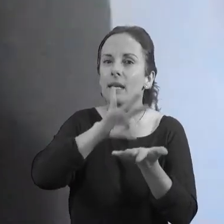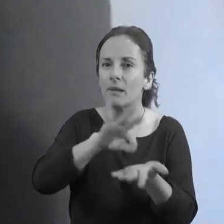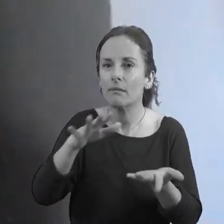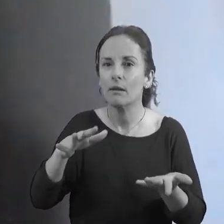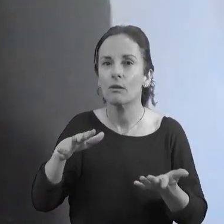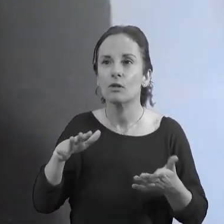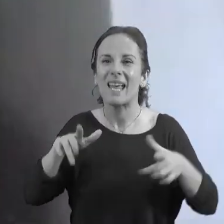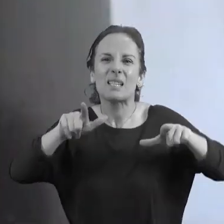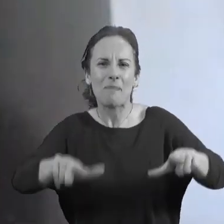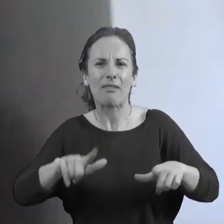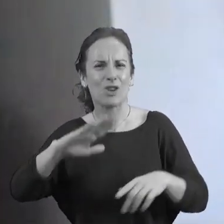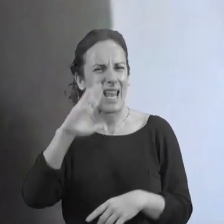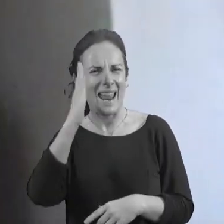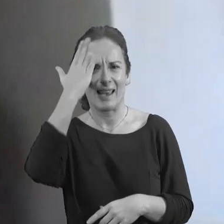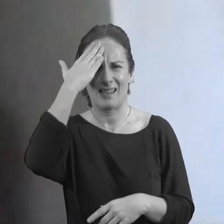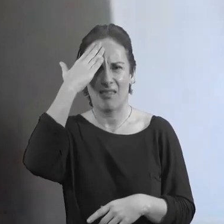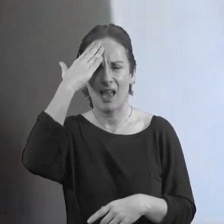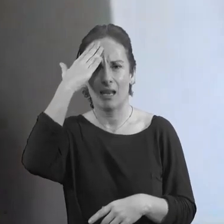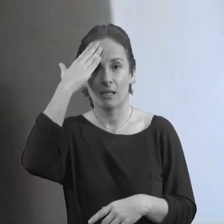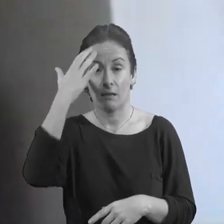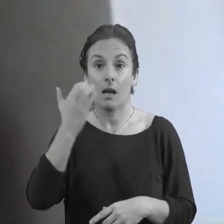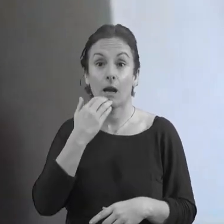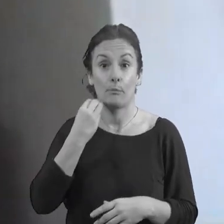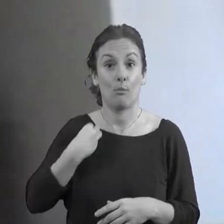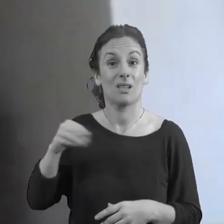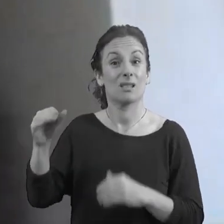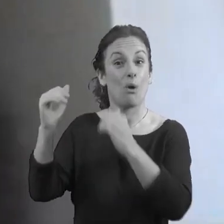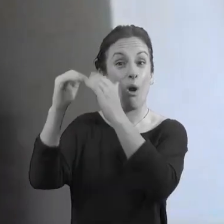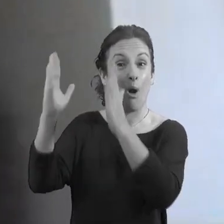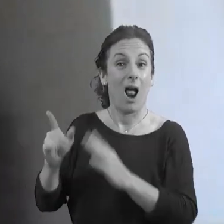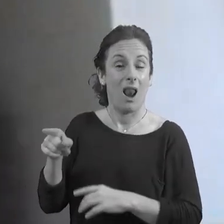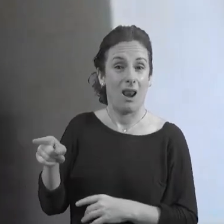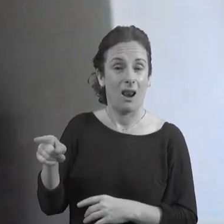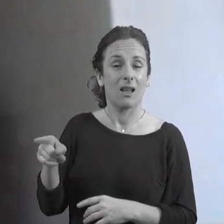estos espacios esenciales, ¿no? Como este que nombrabais, ¿no?